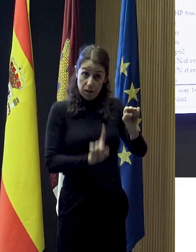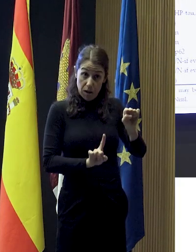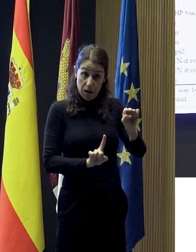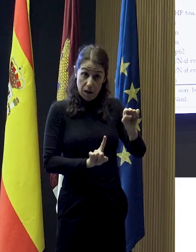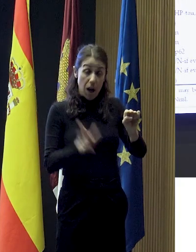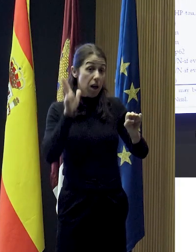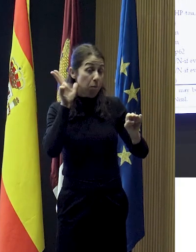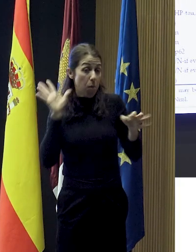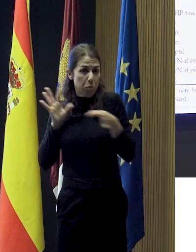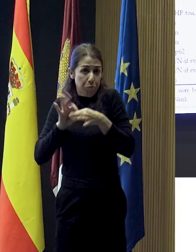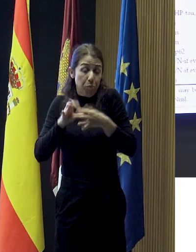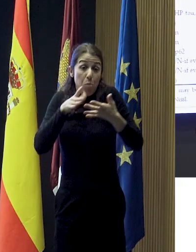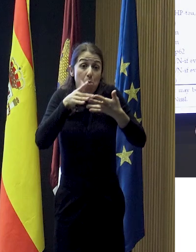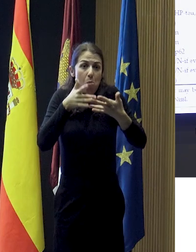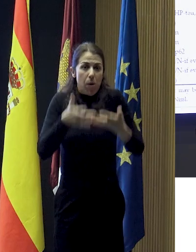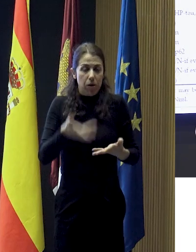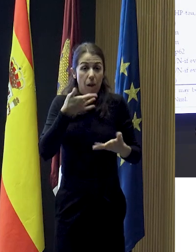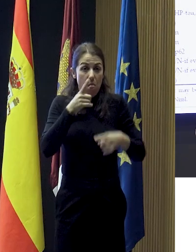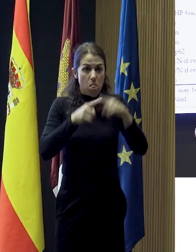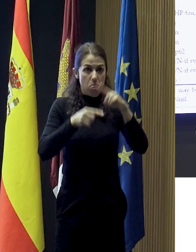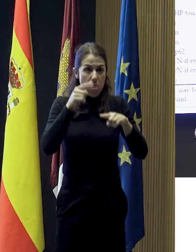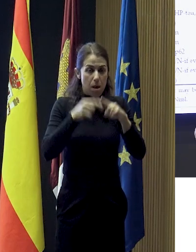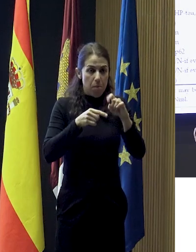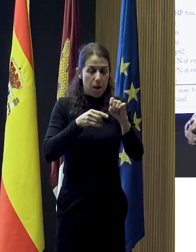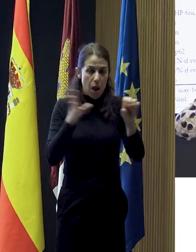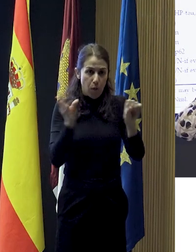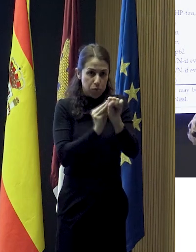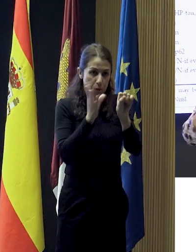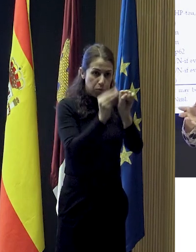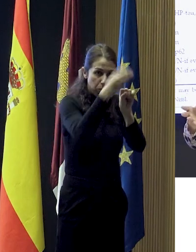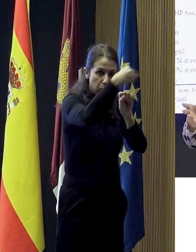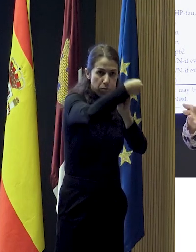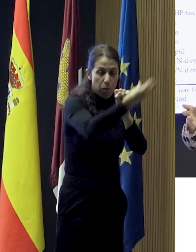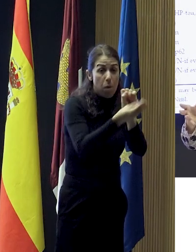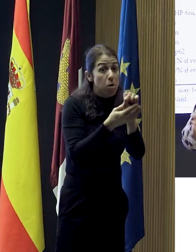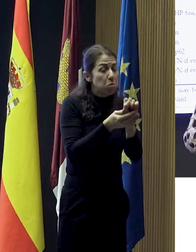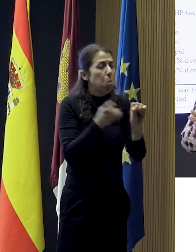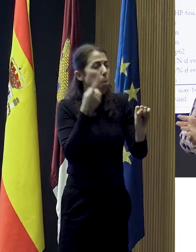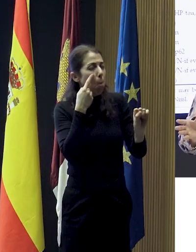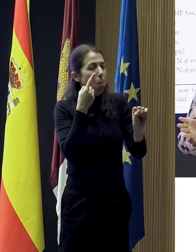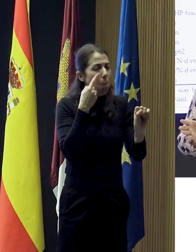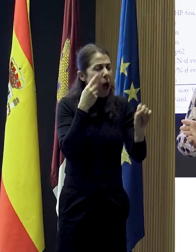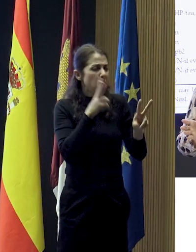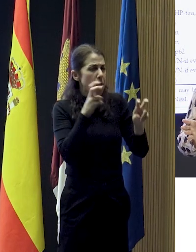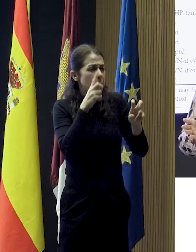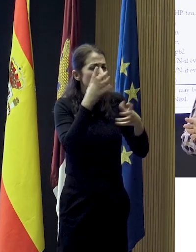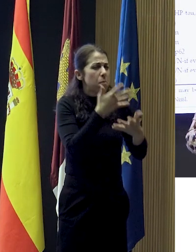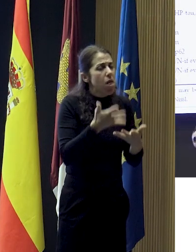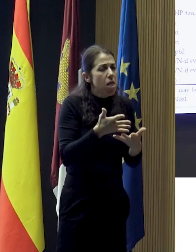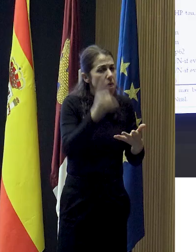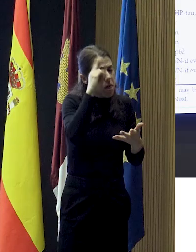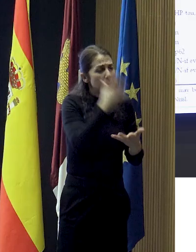el hipocampo. Con lo cual, pues dependiendo de dónde se acumule, ya podemos tener pistas de qué tipo de demencia es,